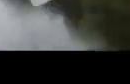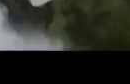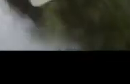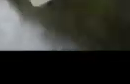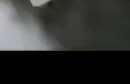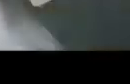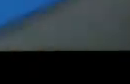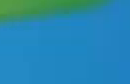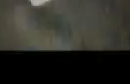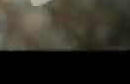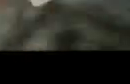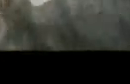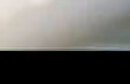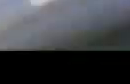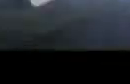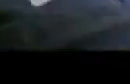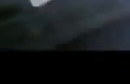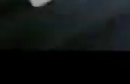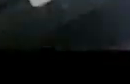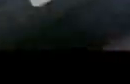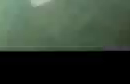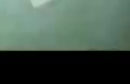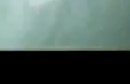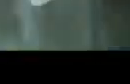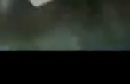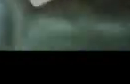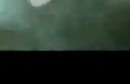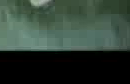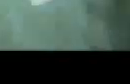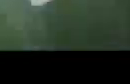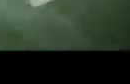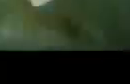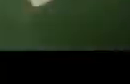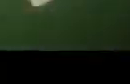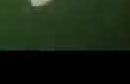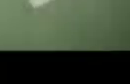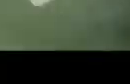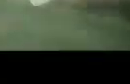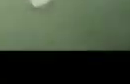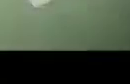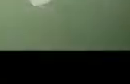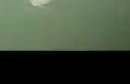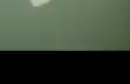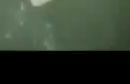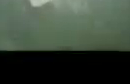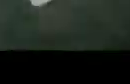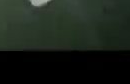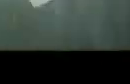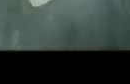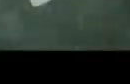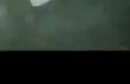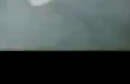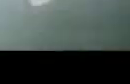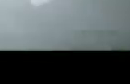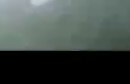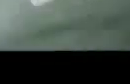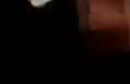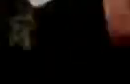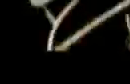Bajaré por una cascada de 60 metros. Seré barrido por los rápidos. Tienen que dejarse llevar.